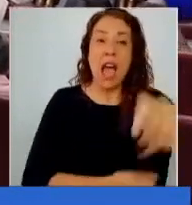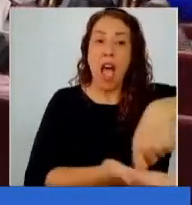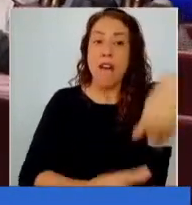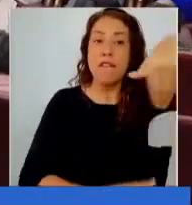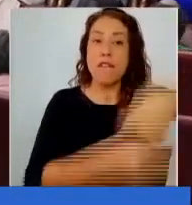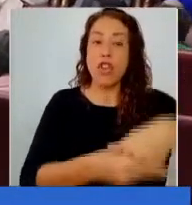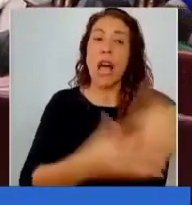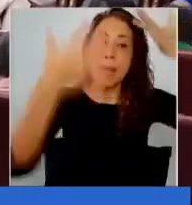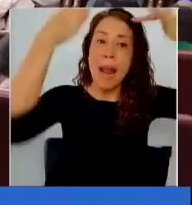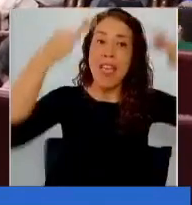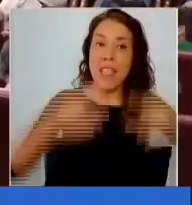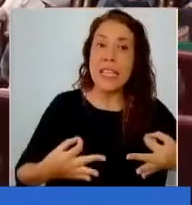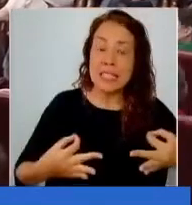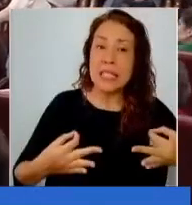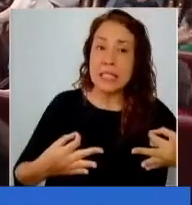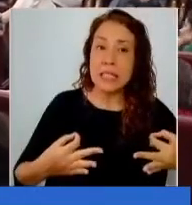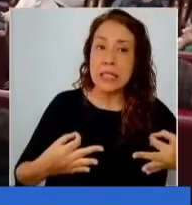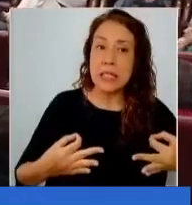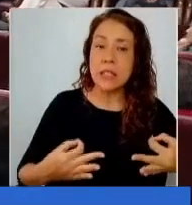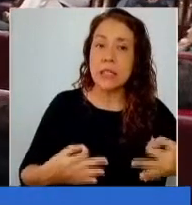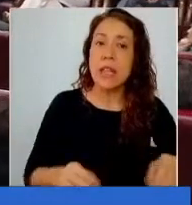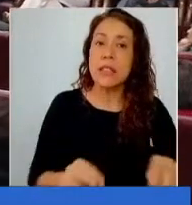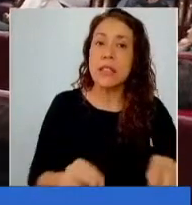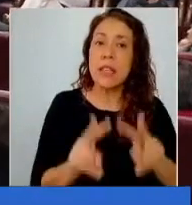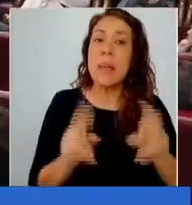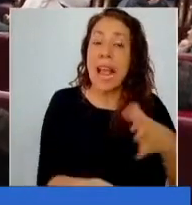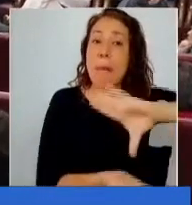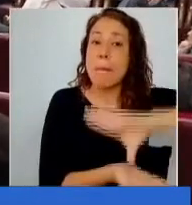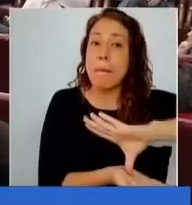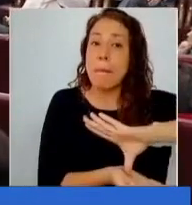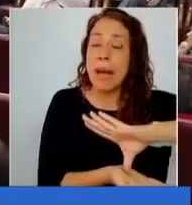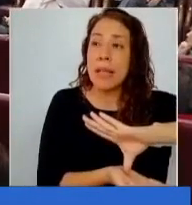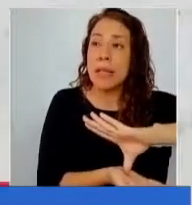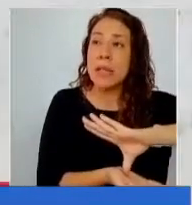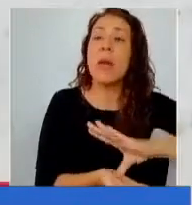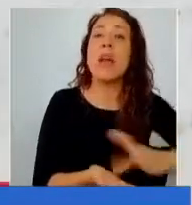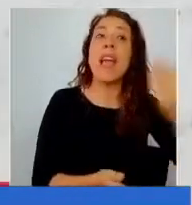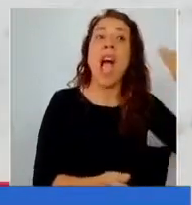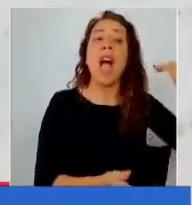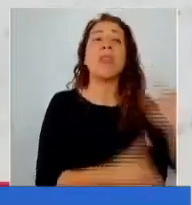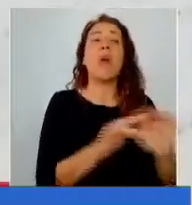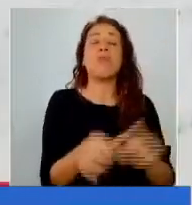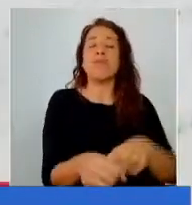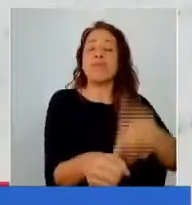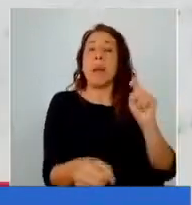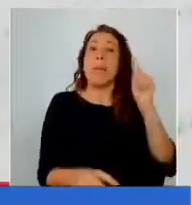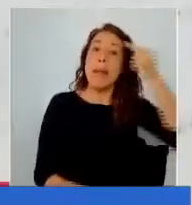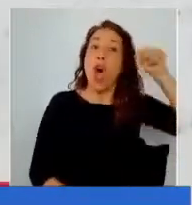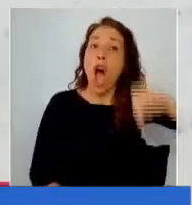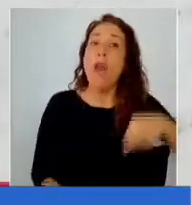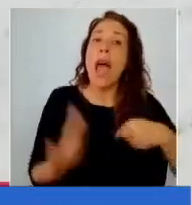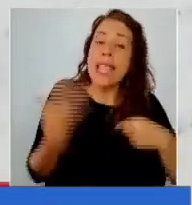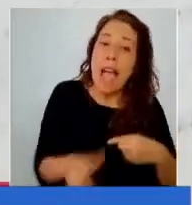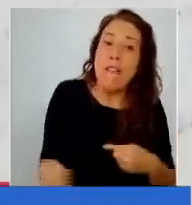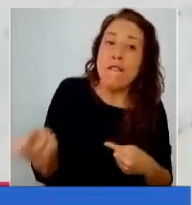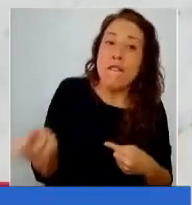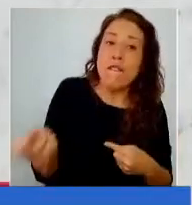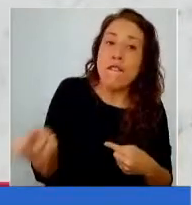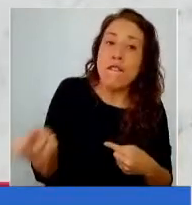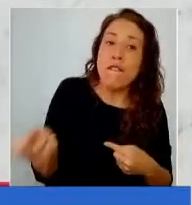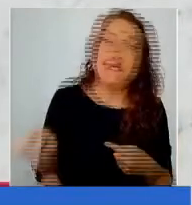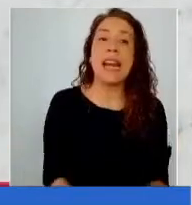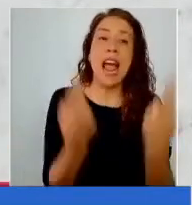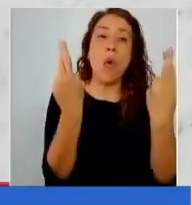y eso es un activo del cual el país por un tiempo se desprendió pero yo creo que hoy día se recupera en Gloria y majestad